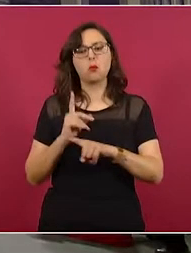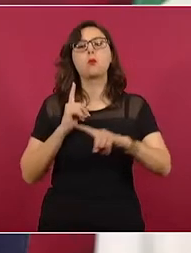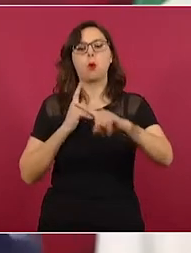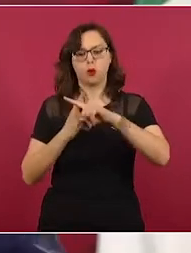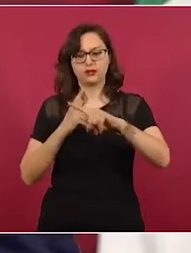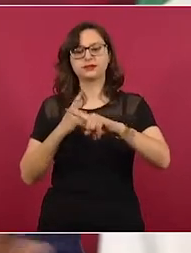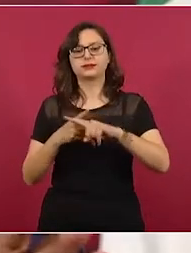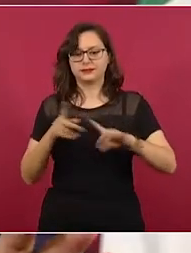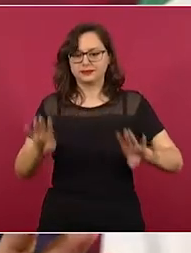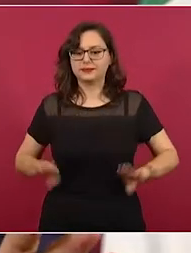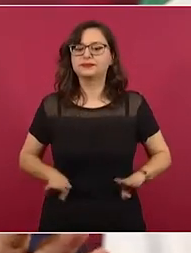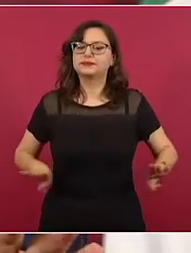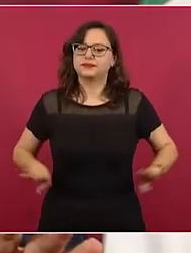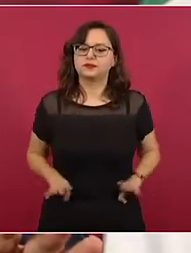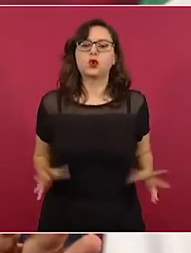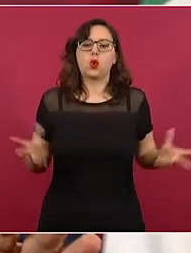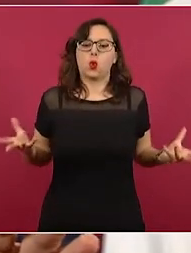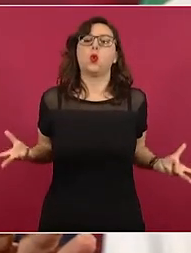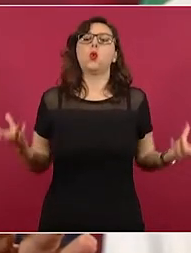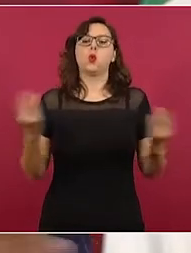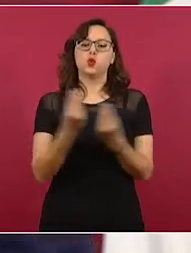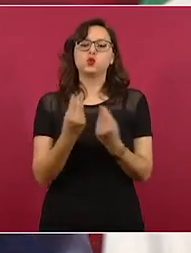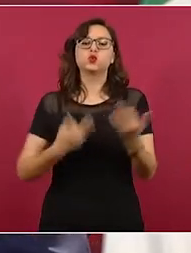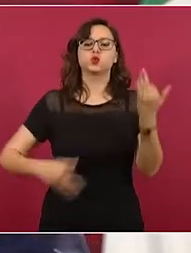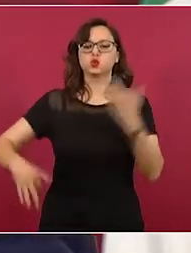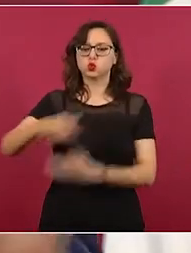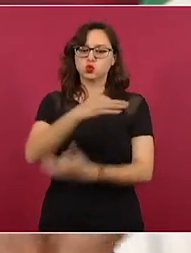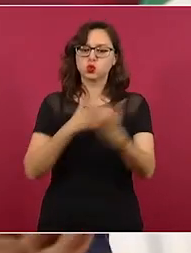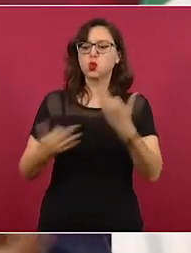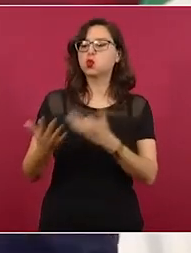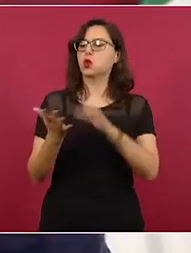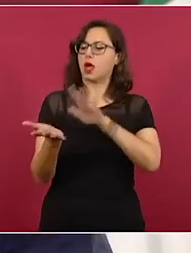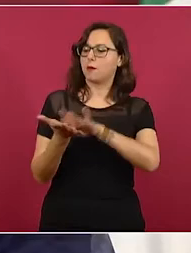la gente ayuda. Salimos